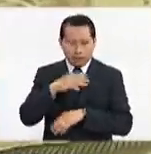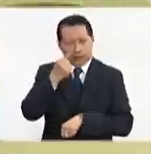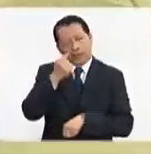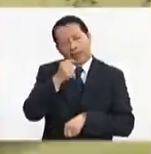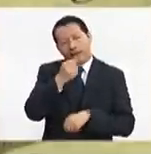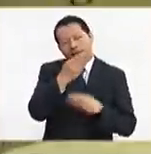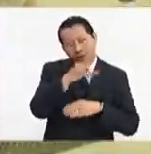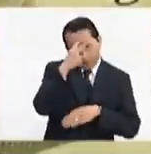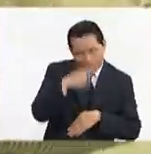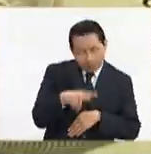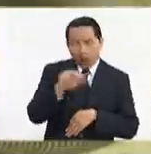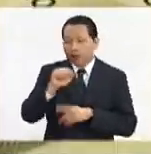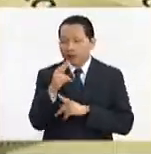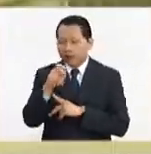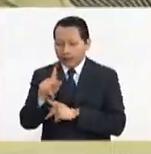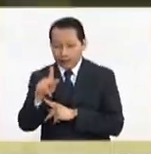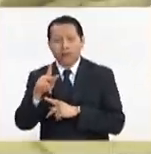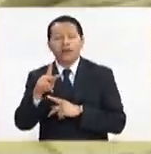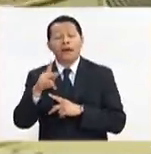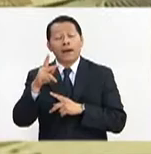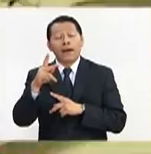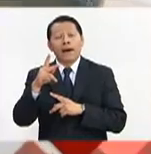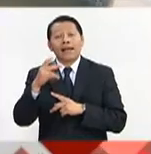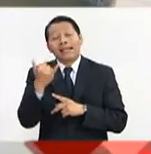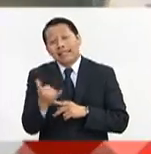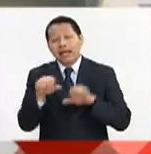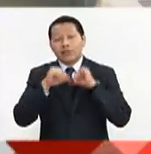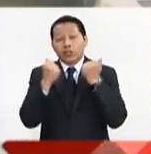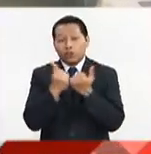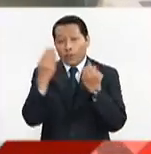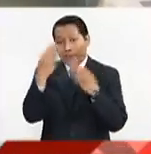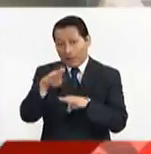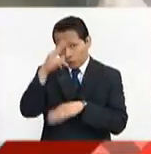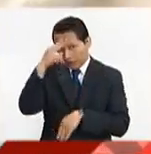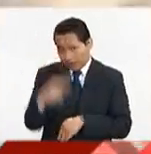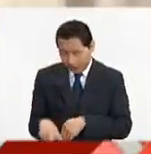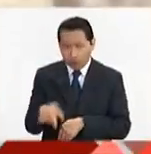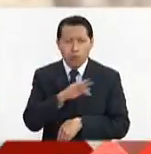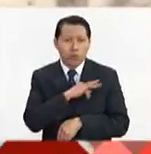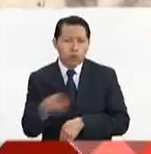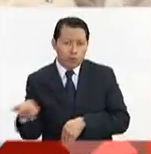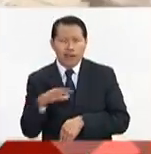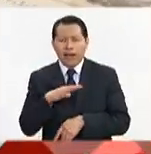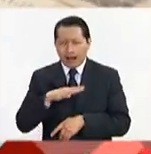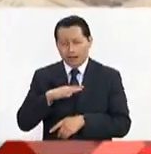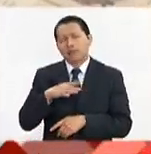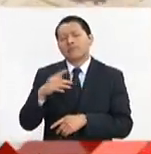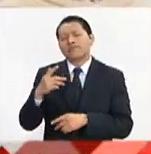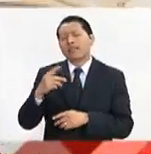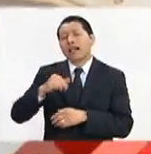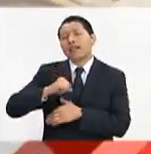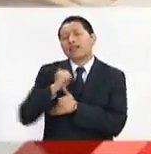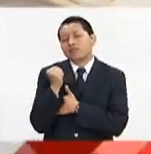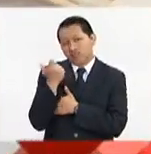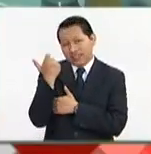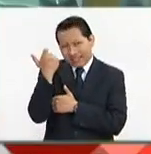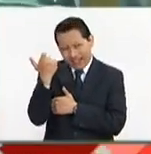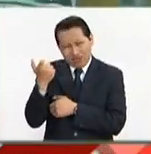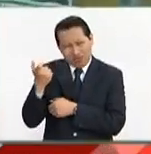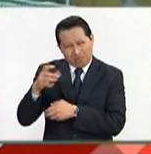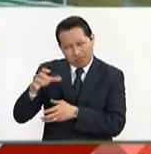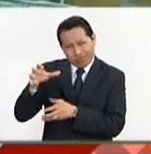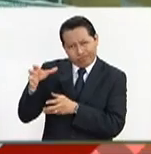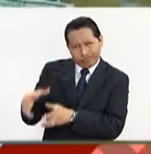Hacienda, Banjército y la Asociación de Bancos de México para que los recursos del Fondo de Desastres Naturales lleguen de manera ágil